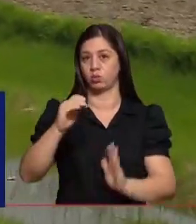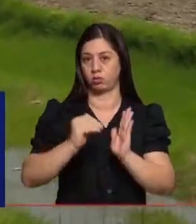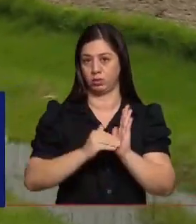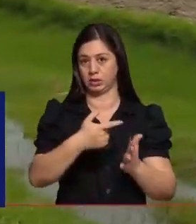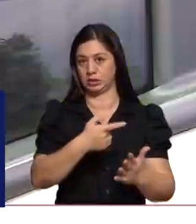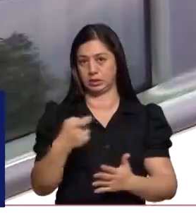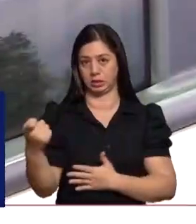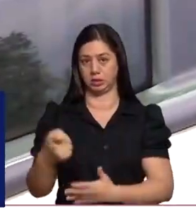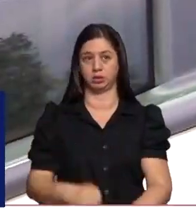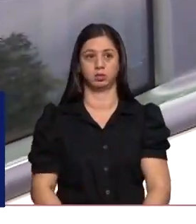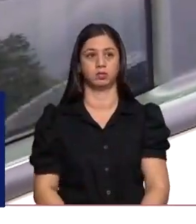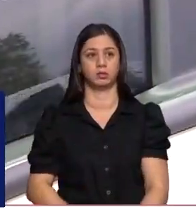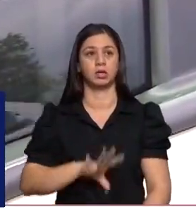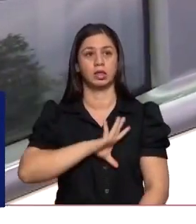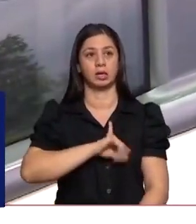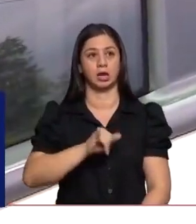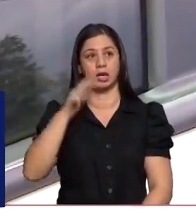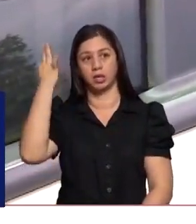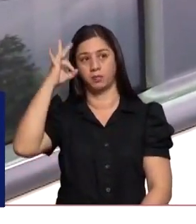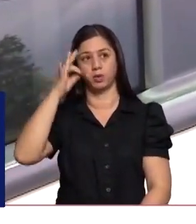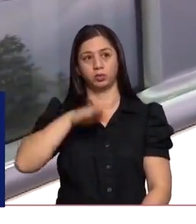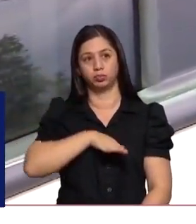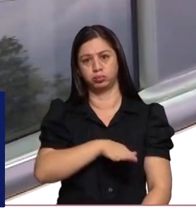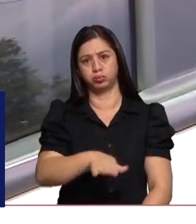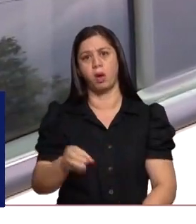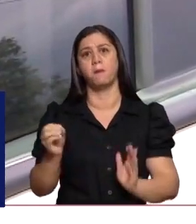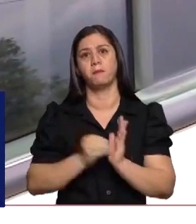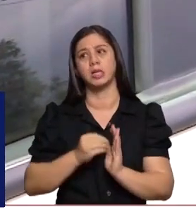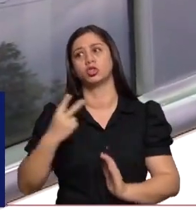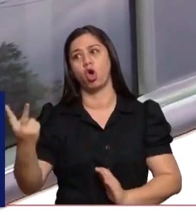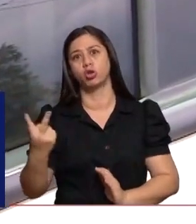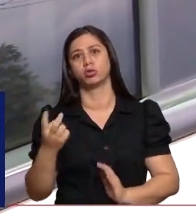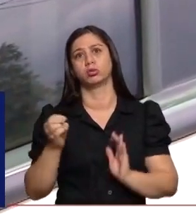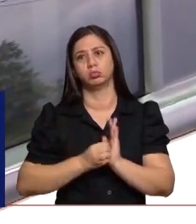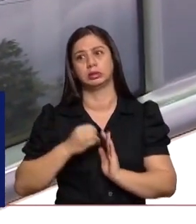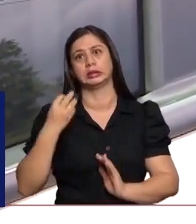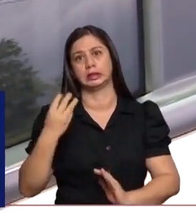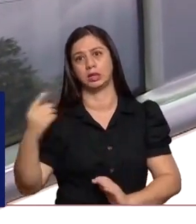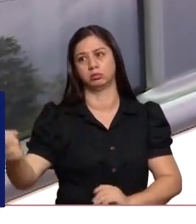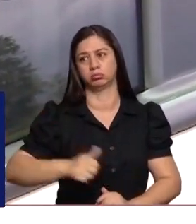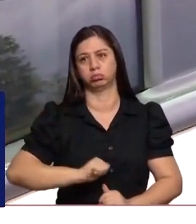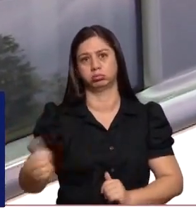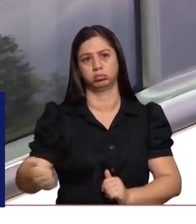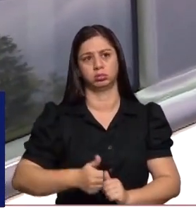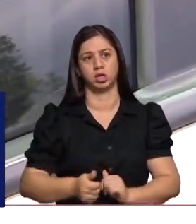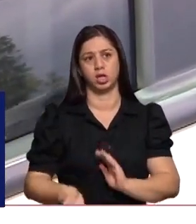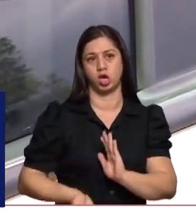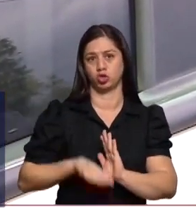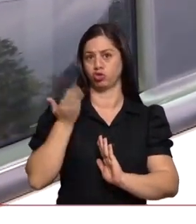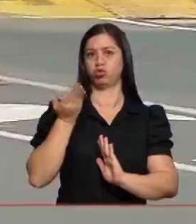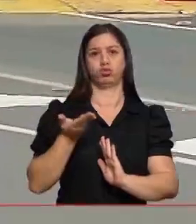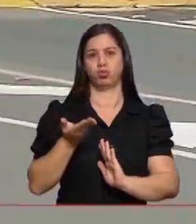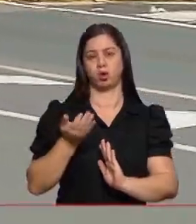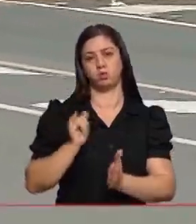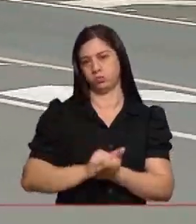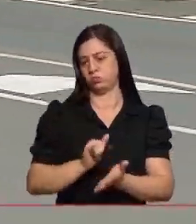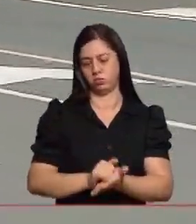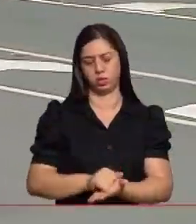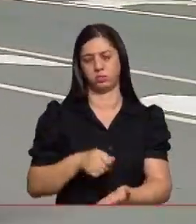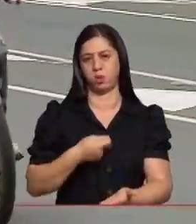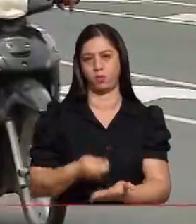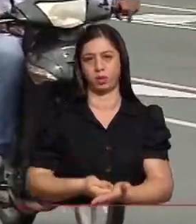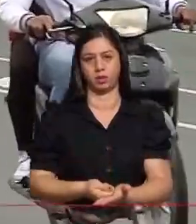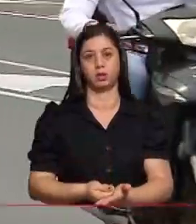9.600. Transita por la Cali y Palmira por lo menos 2 o 3 veces, pero me acaban de decir que no ha subido y quedó en el mismo precio.